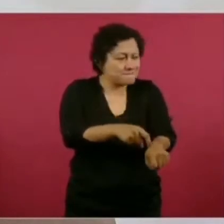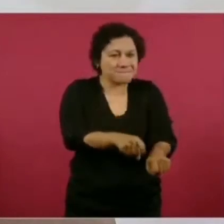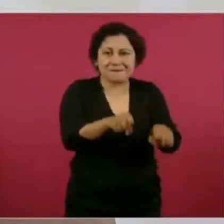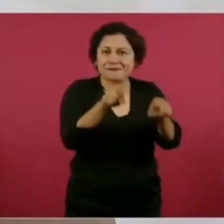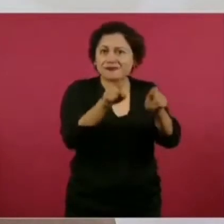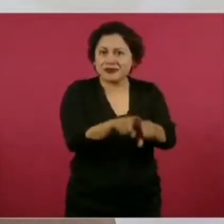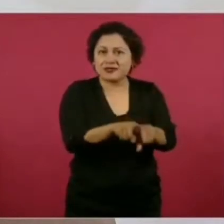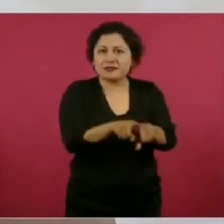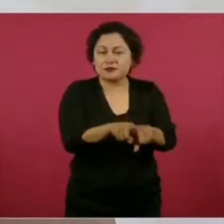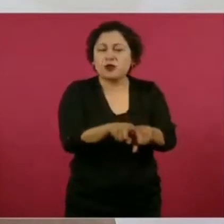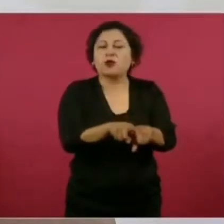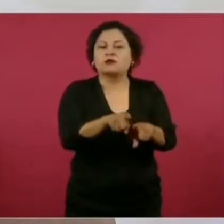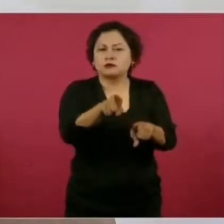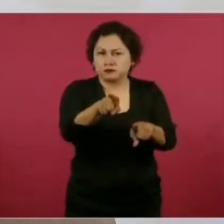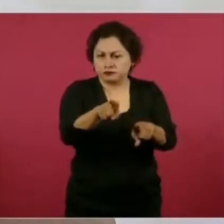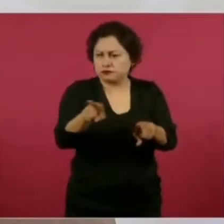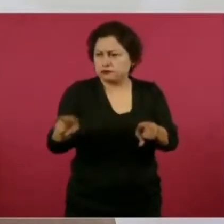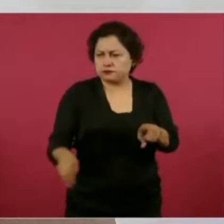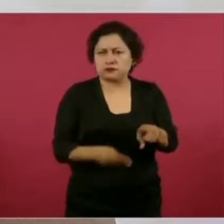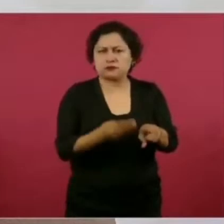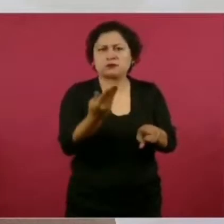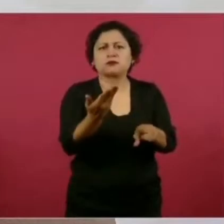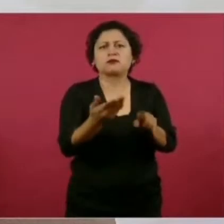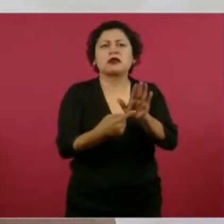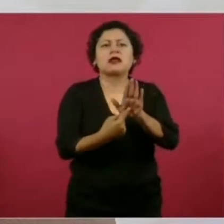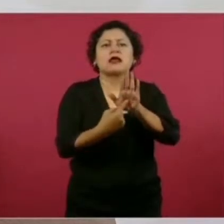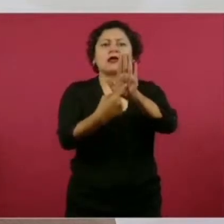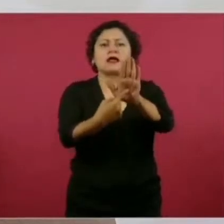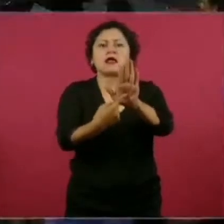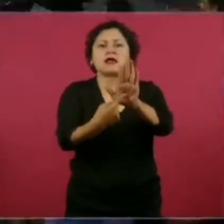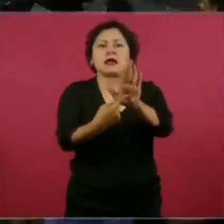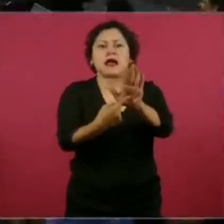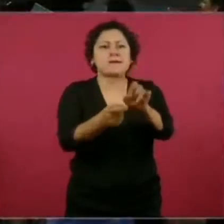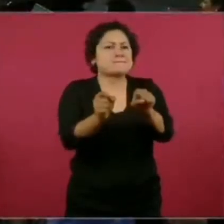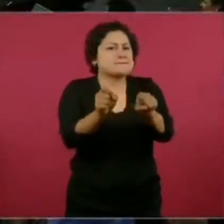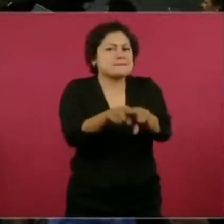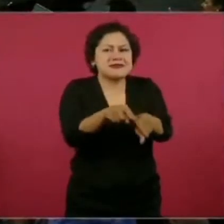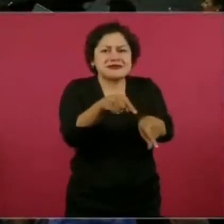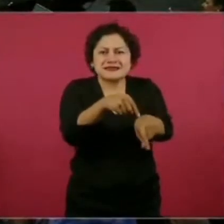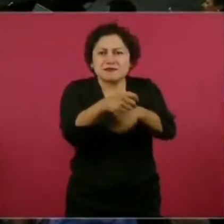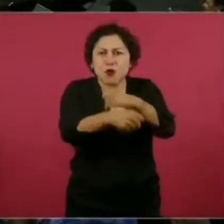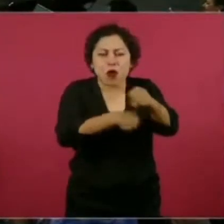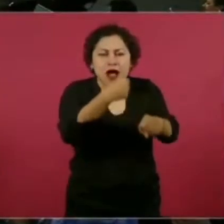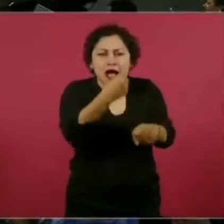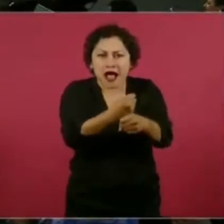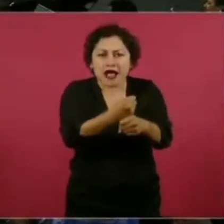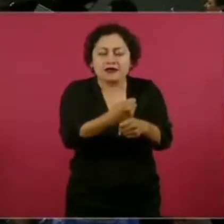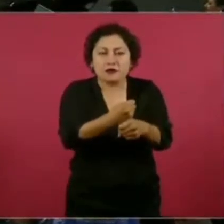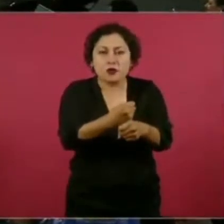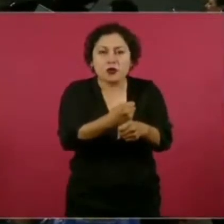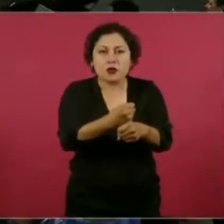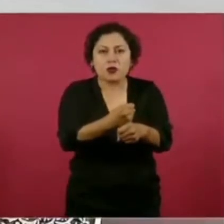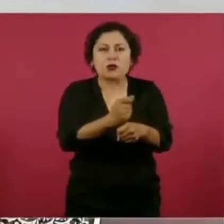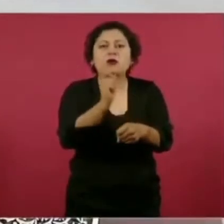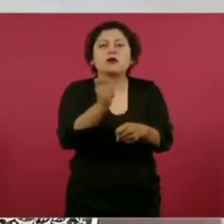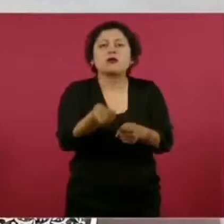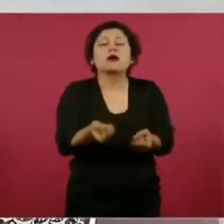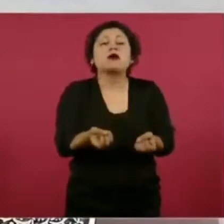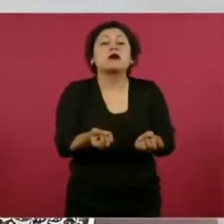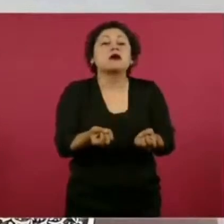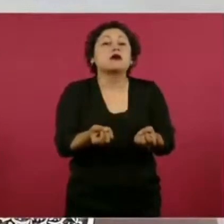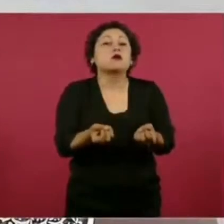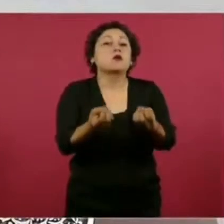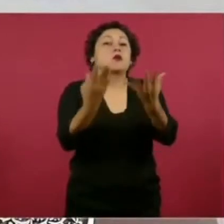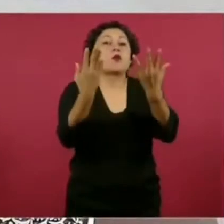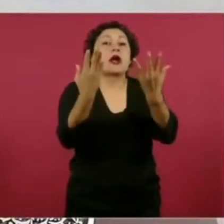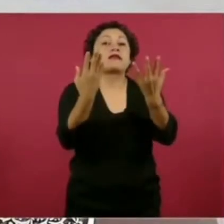de letalidad o de asesinatos, es cuando está la violencia en lo